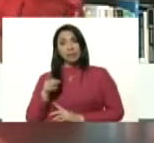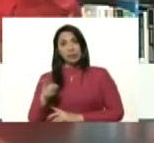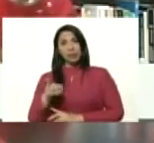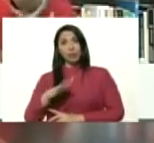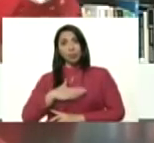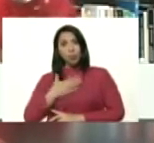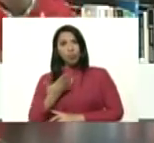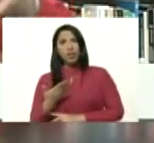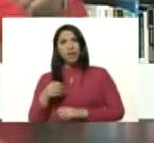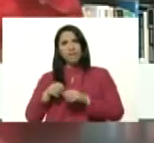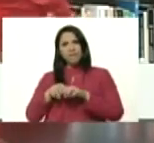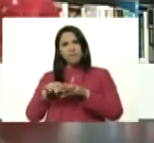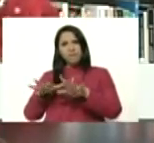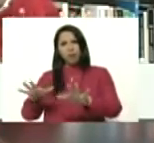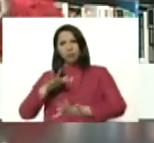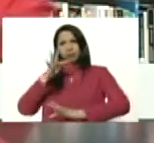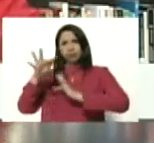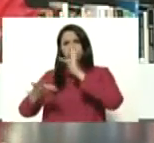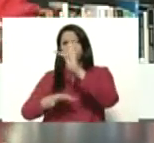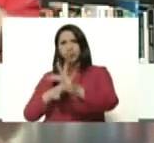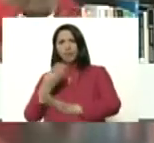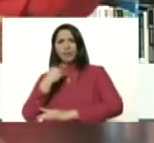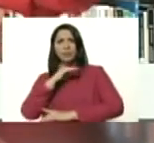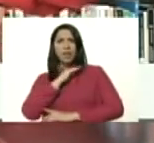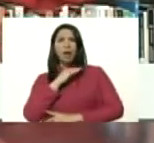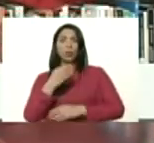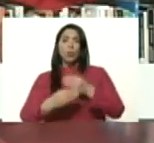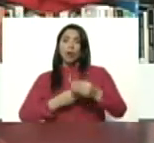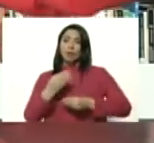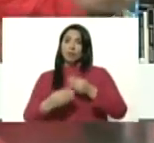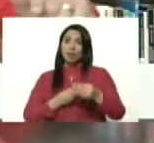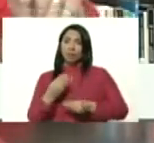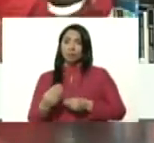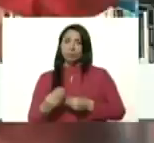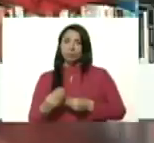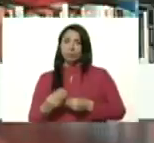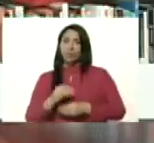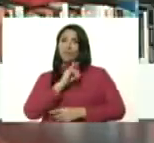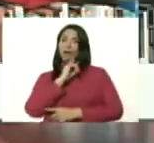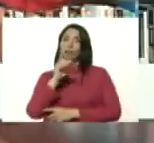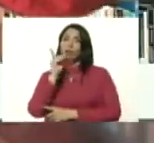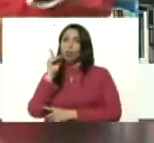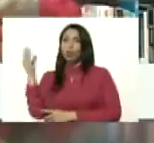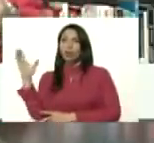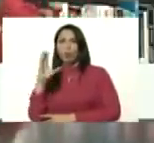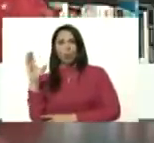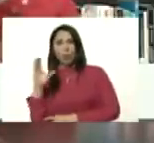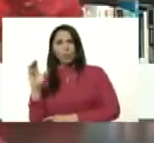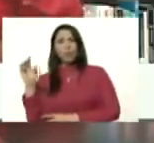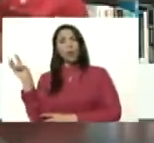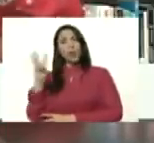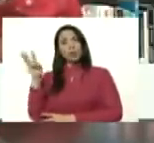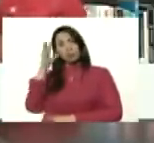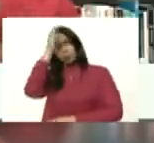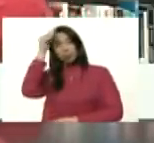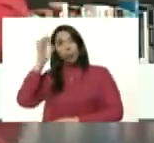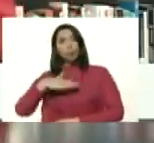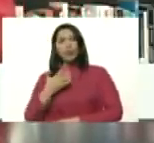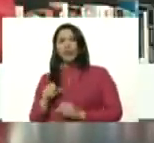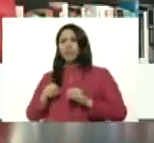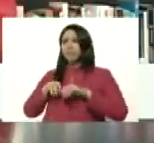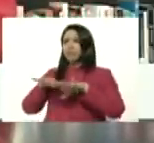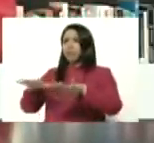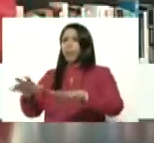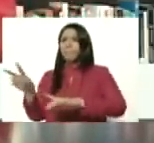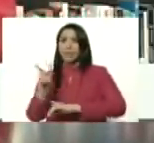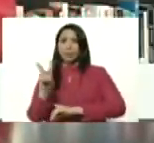pudieran infectarnos de la pandemia, lo harían. Desde Bogotá, Iván Duque. Desde Washington, Donald Trump. Si pudieran infectar a